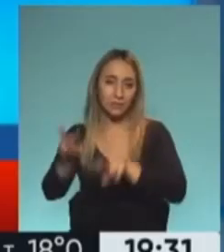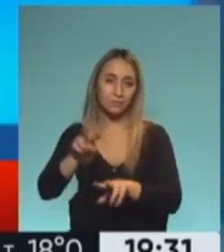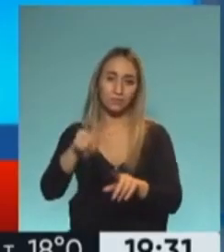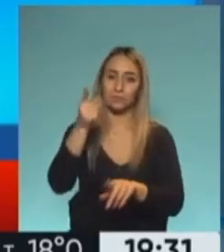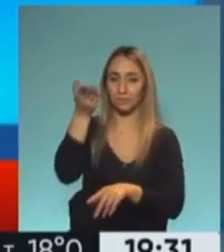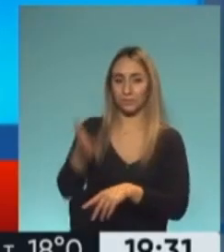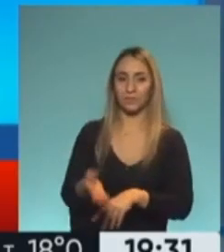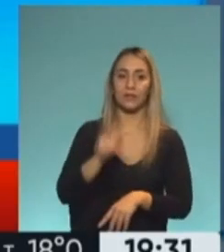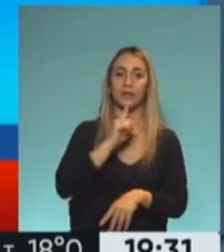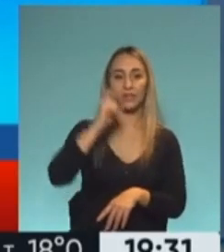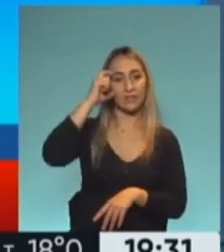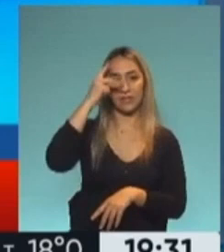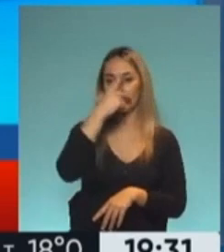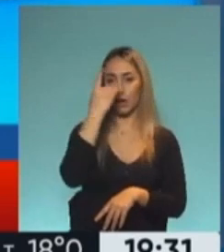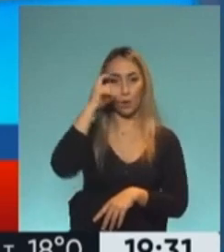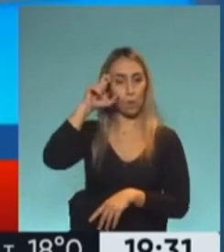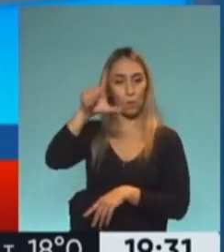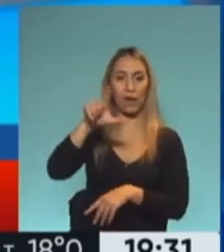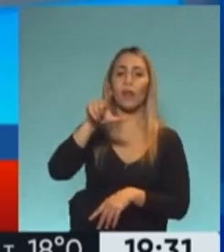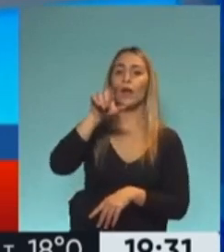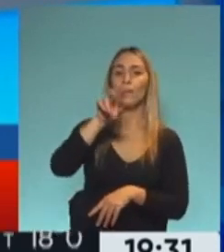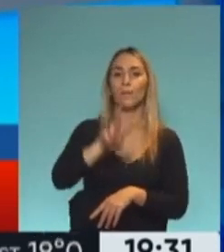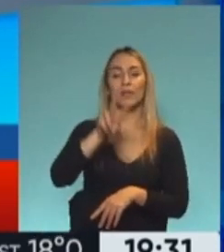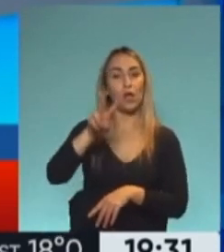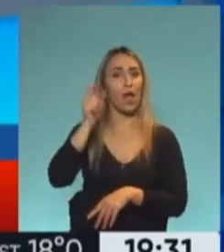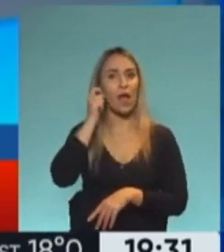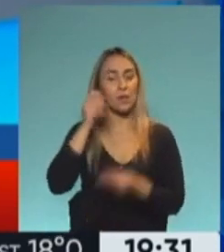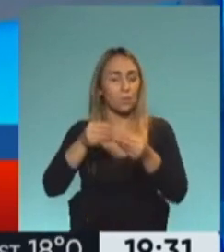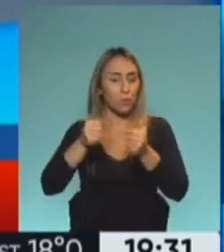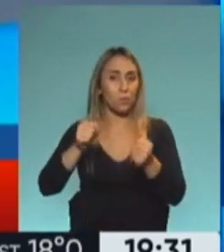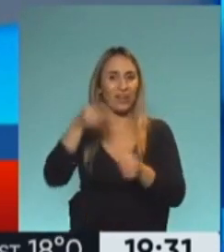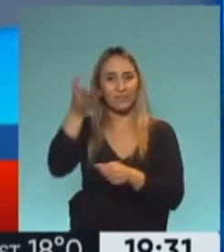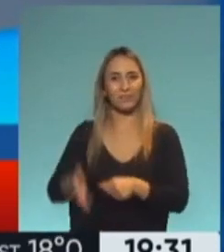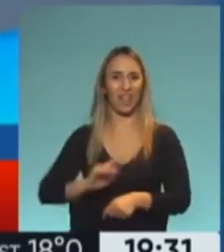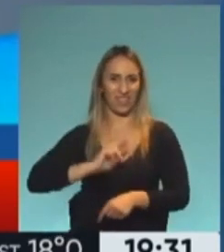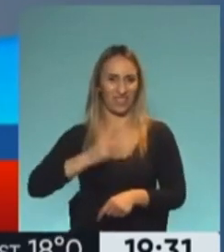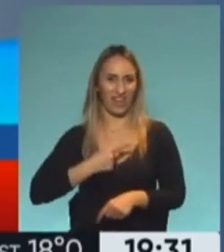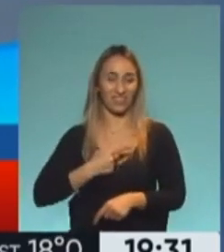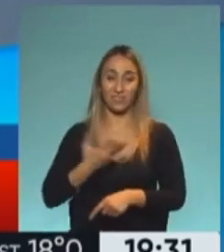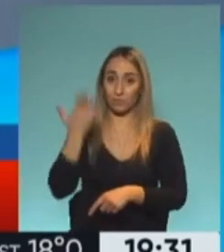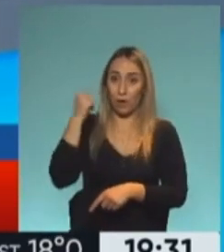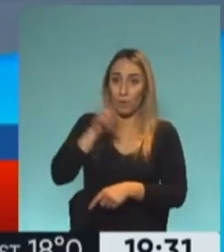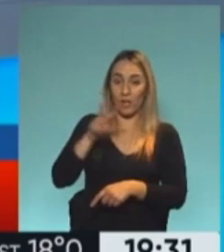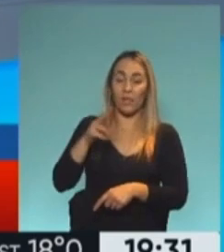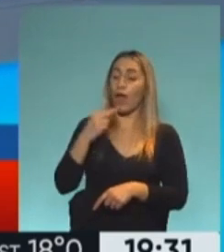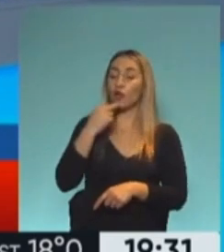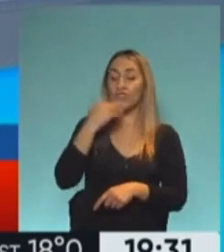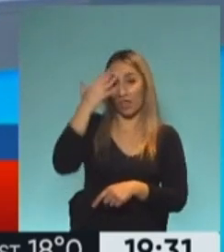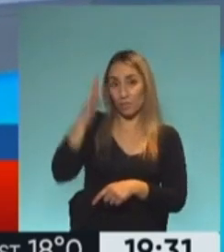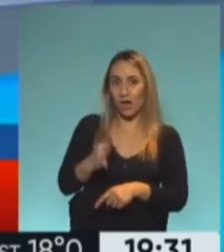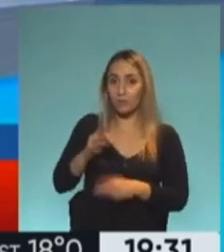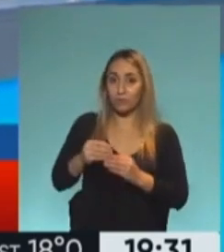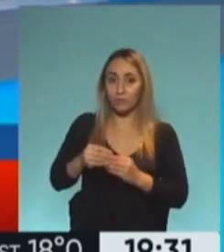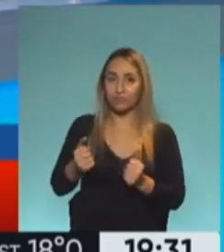de Huelda Latorres es el joven trans de 22 años que está desaparecido desde el 11 de marzo y por esta causa hay dos